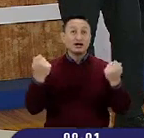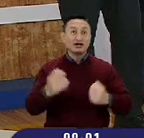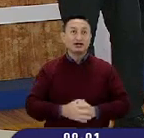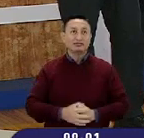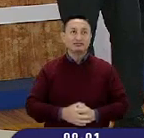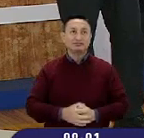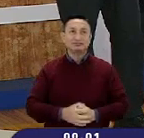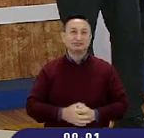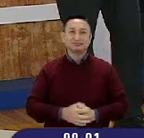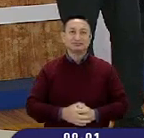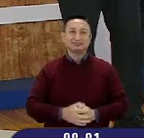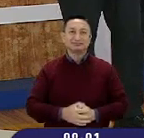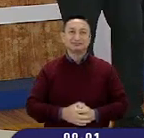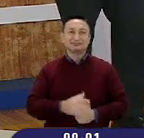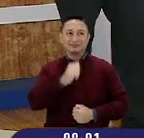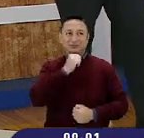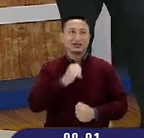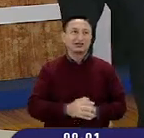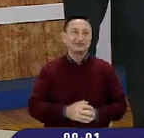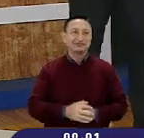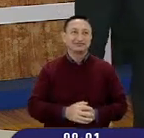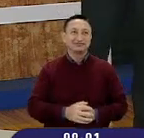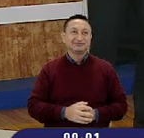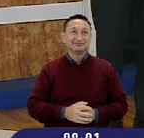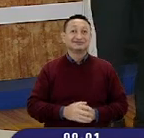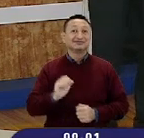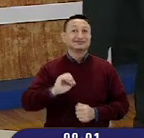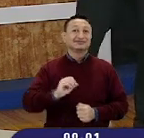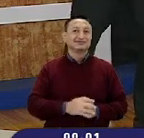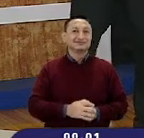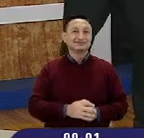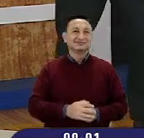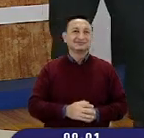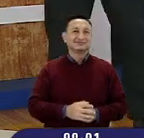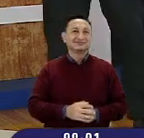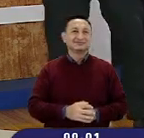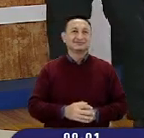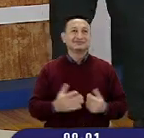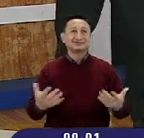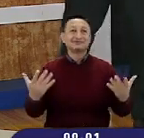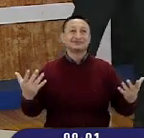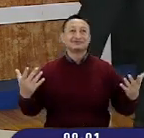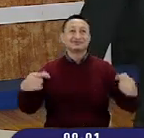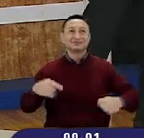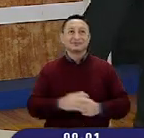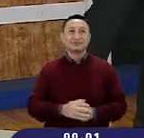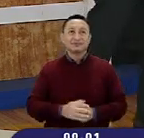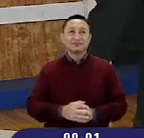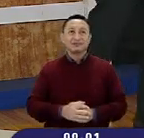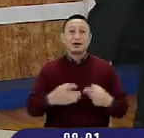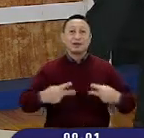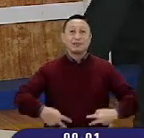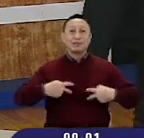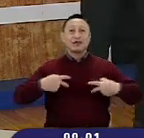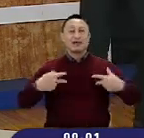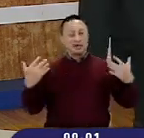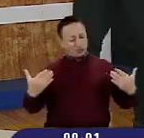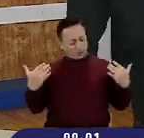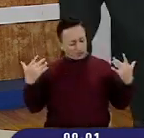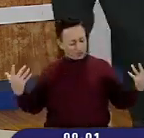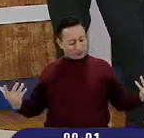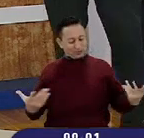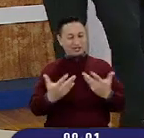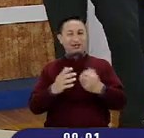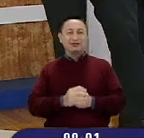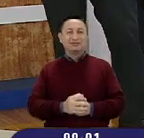No. No, todavía no. No vamos a llegar así desde las 4 de la mañana. Hay que festejar la vida, festejemos la vida. Eso sí, eso sí.